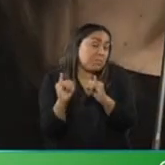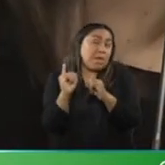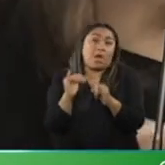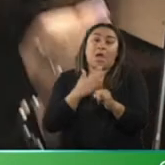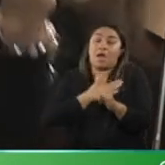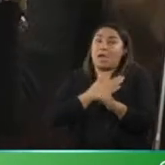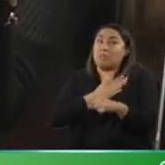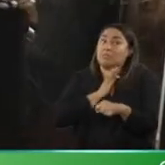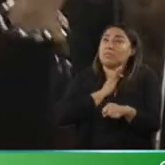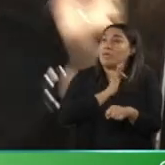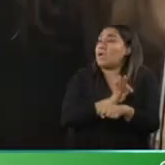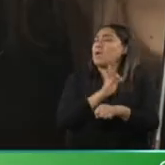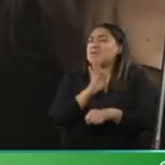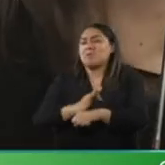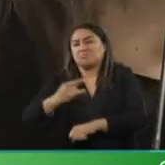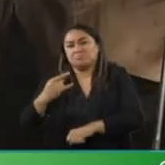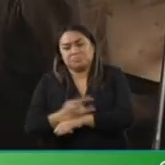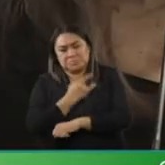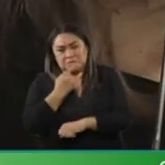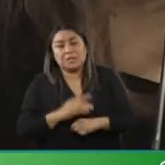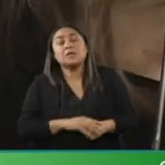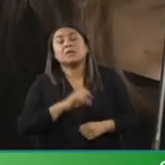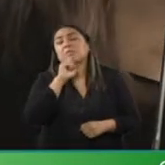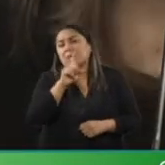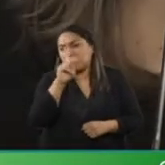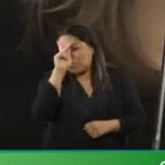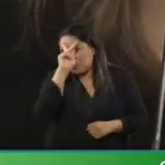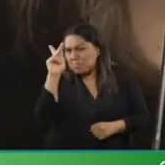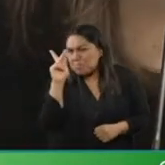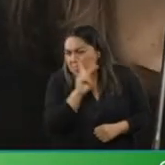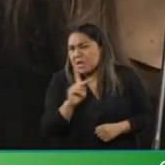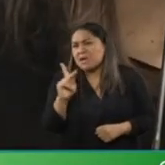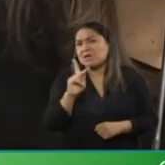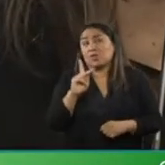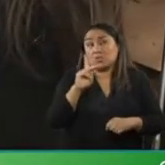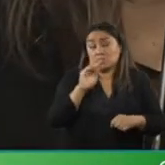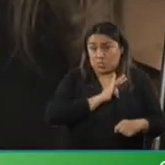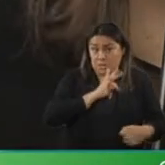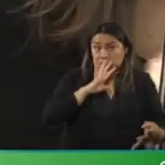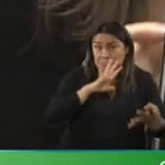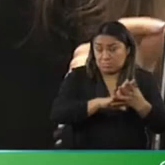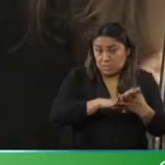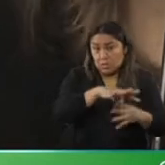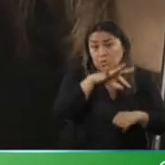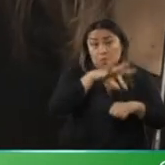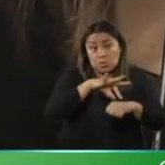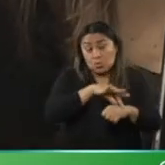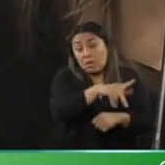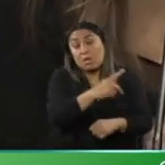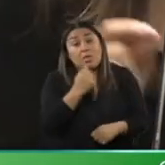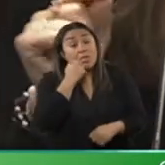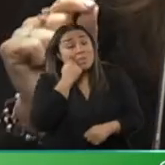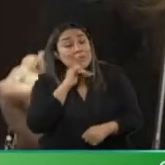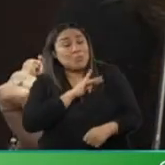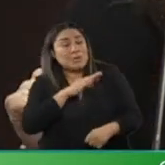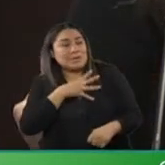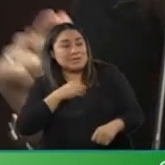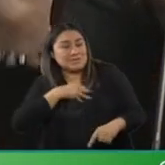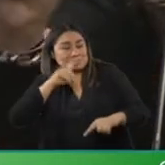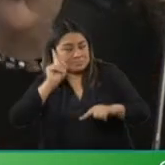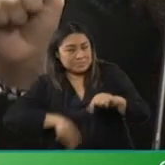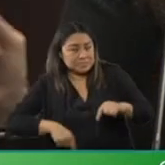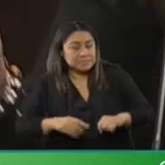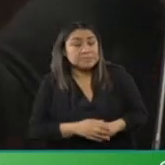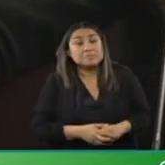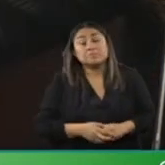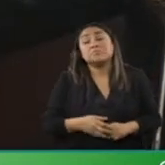defender Pero además aumentaron penas contra el personal médico que participe en la interrupción del embarazo propuesta